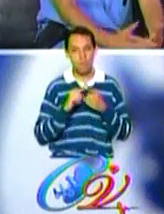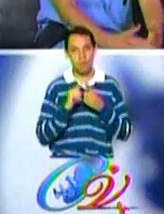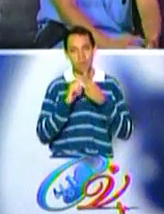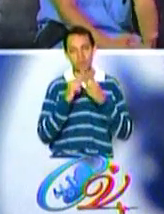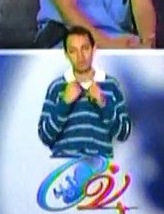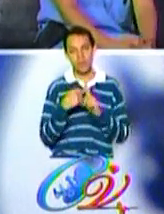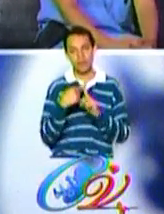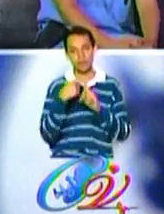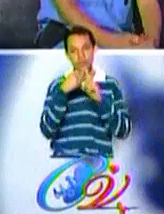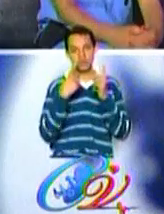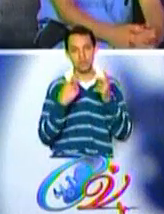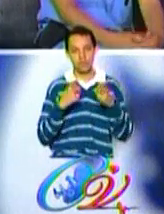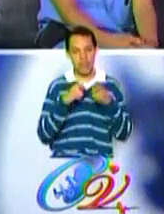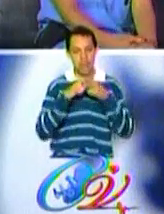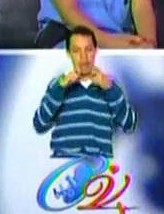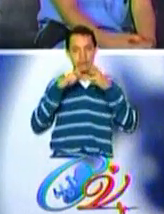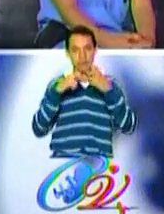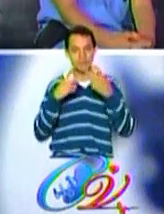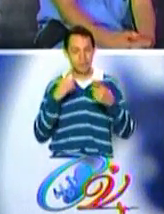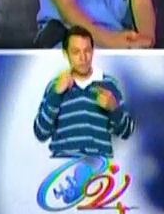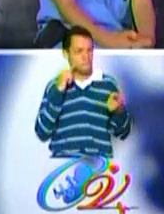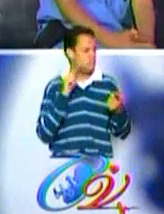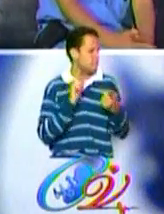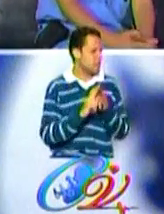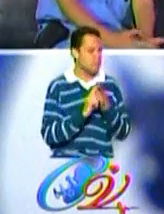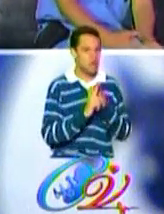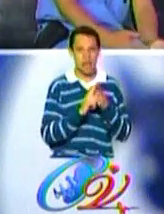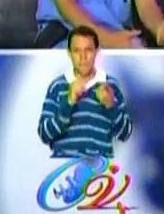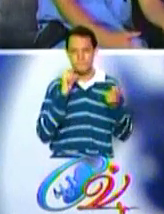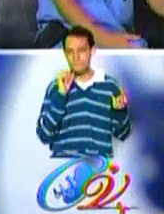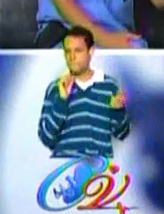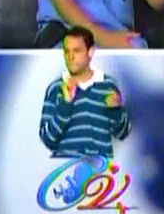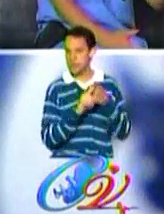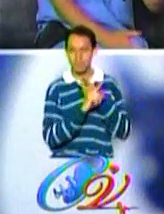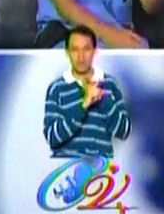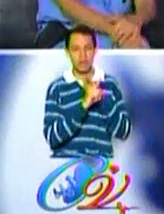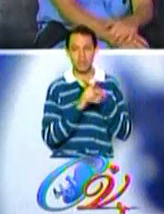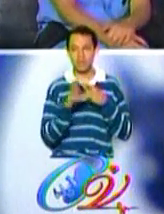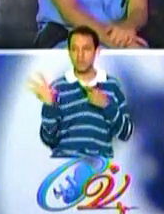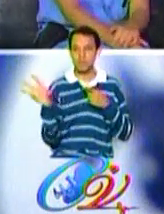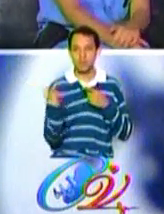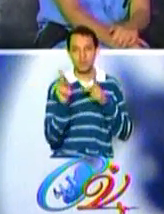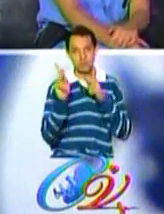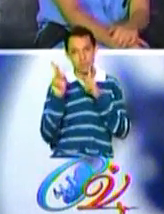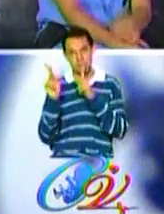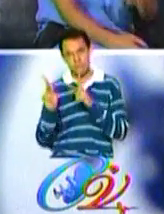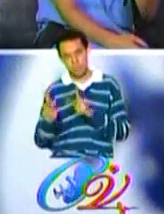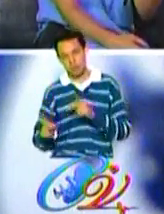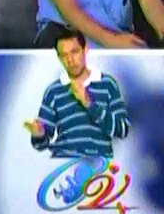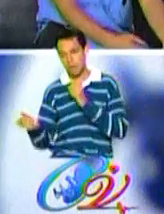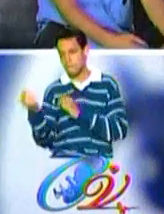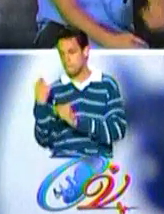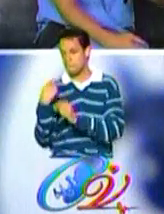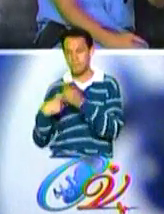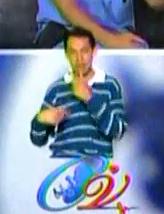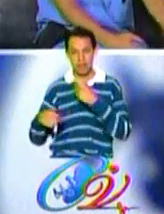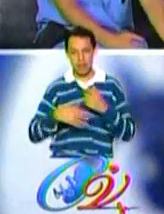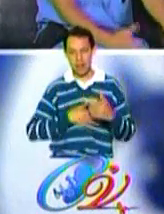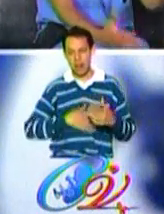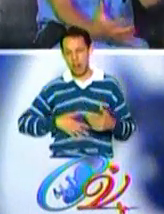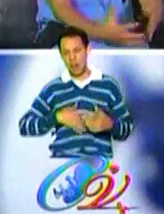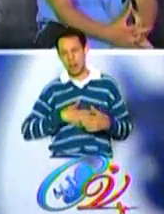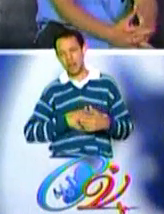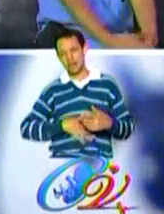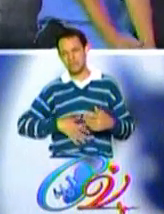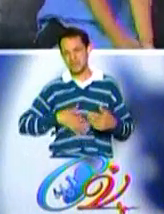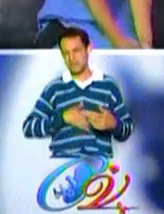cuerpo. Esta es la primera causa que, mejor dicho, todos los pacientes llegan consultando, que es que tengo fatiga,